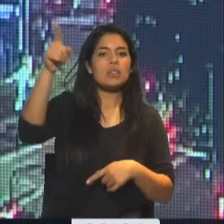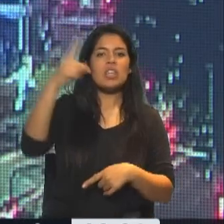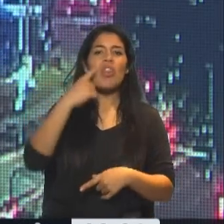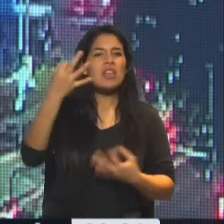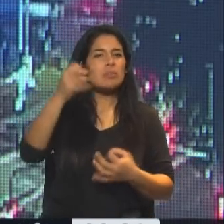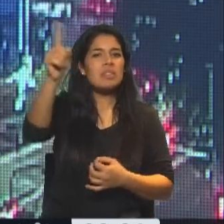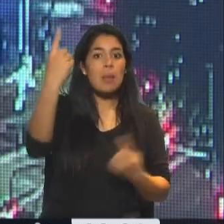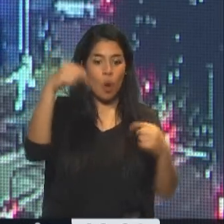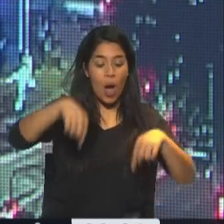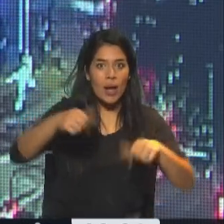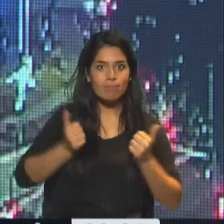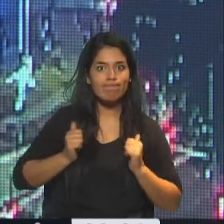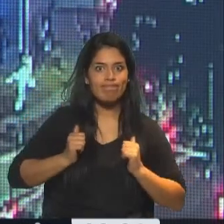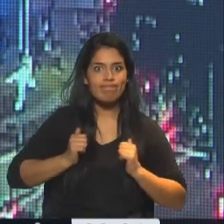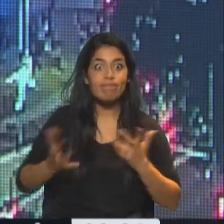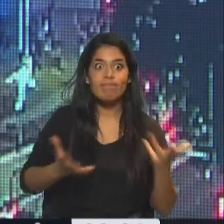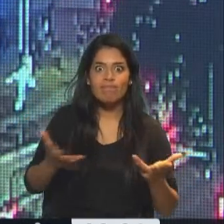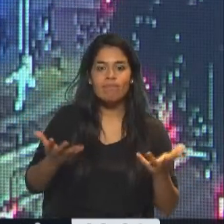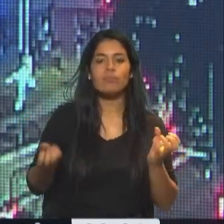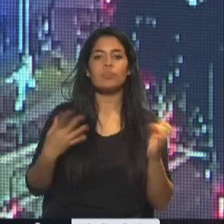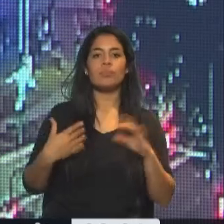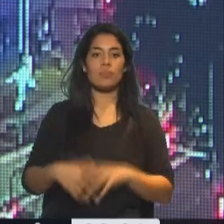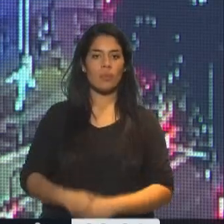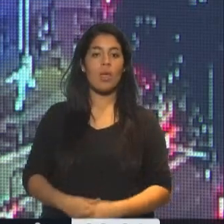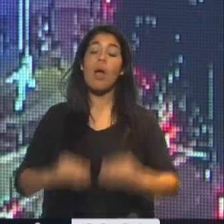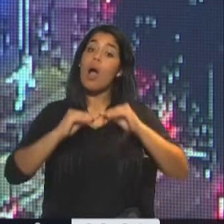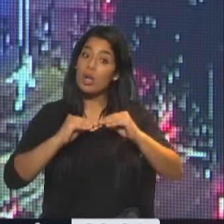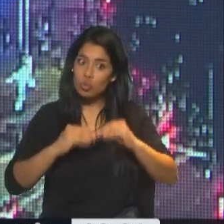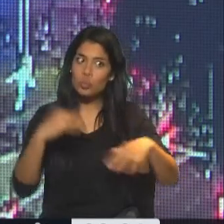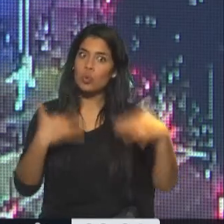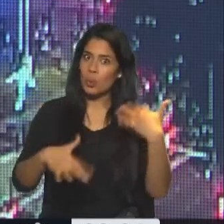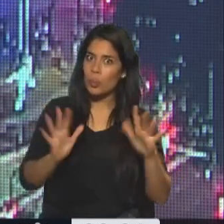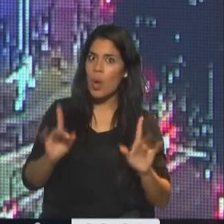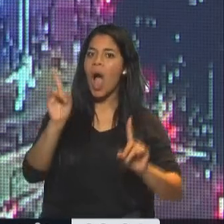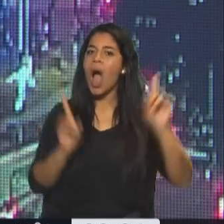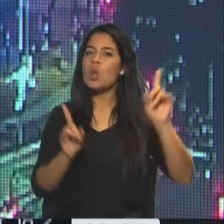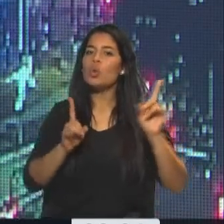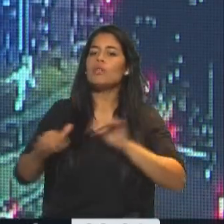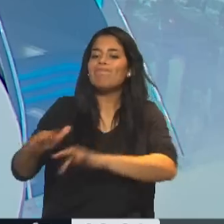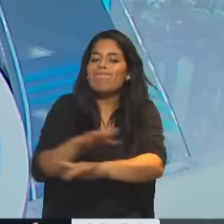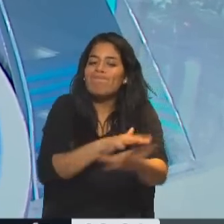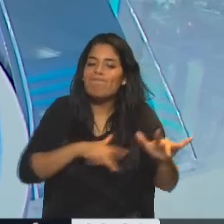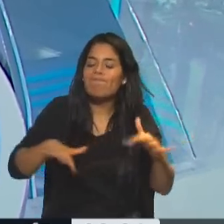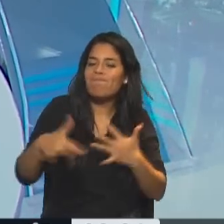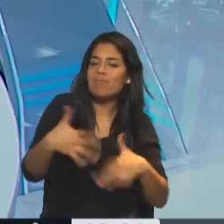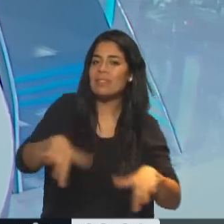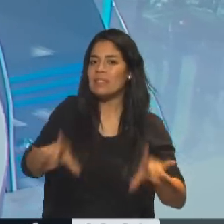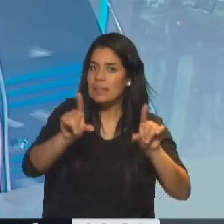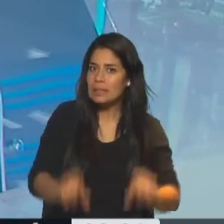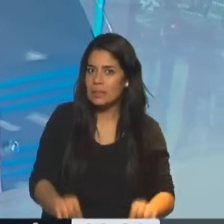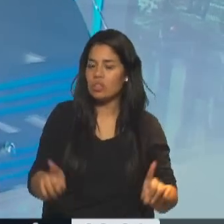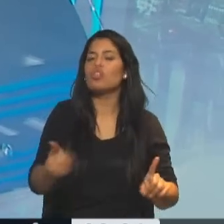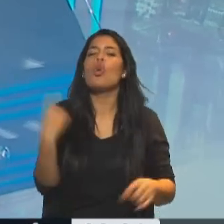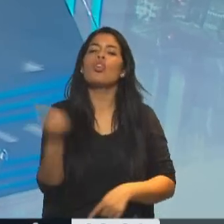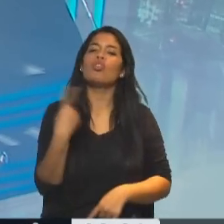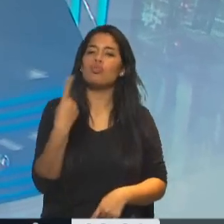una cuestión de último momento. Hay versiones fuertes, ¿sí? Y todo lo ponemos en potencial. Seguro. Por una cuestión